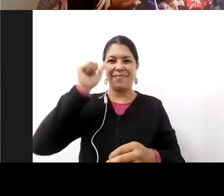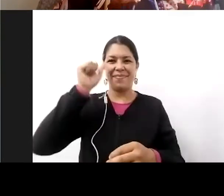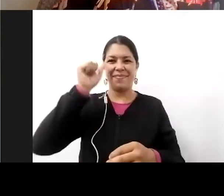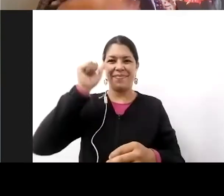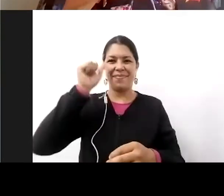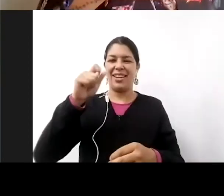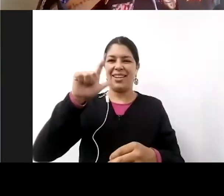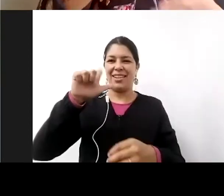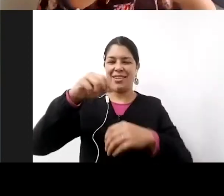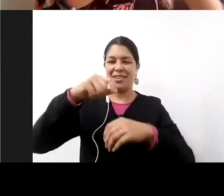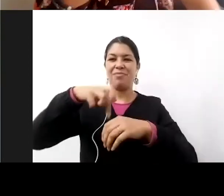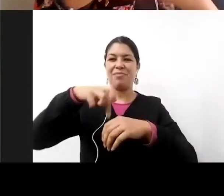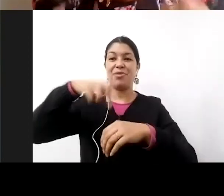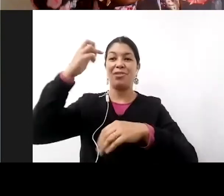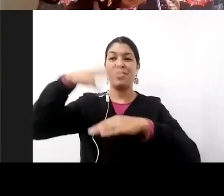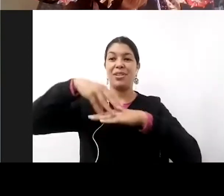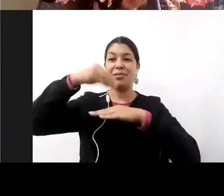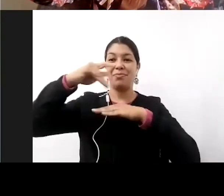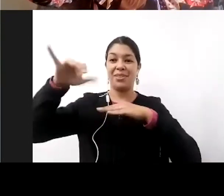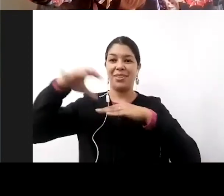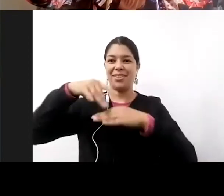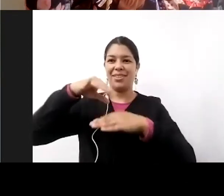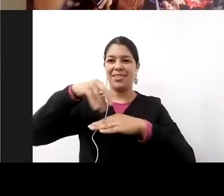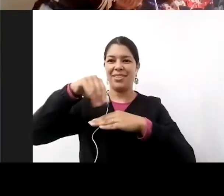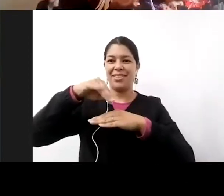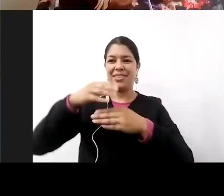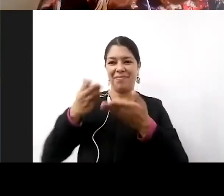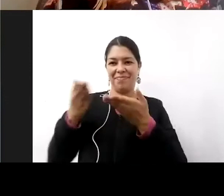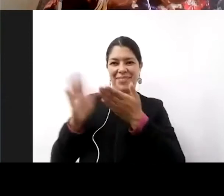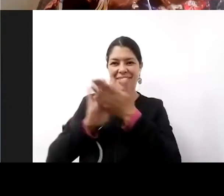Magdalena y Santander. Mi seña es así.